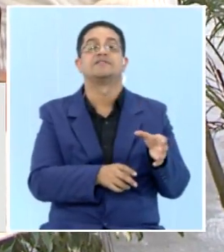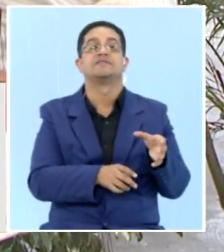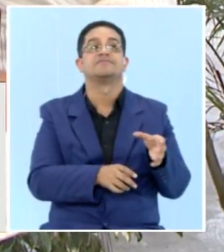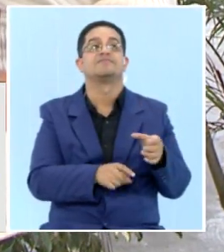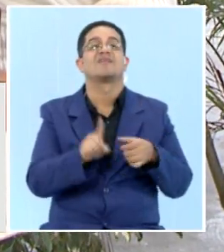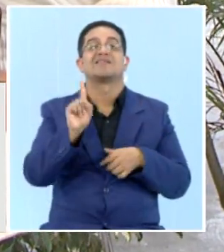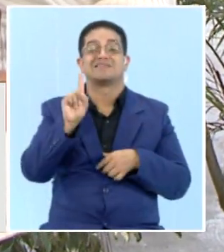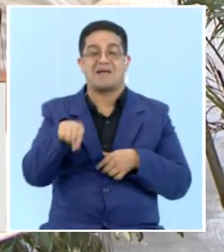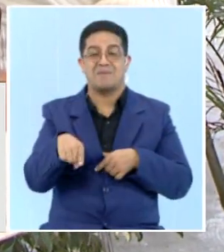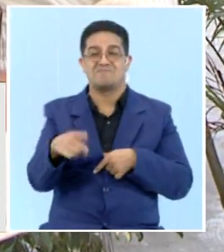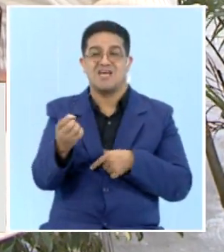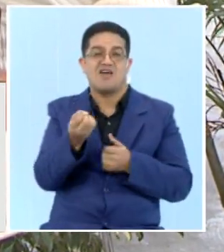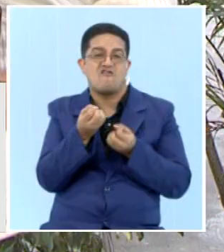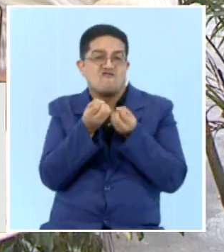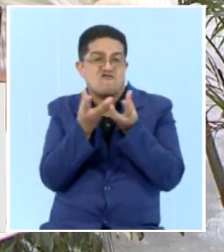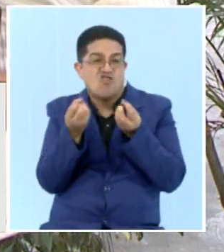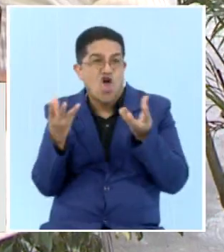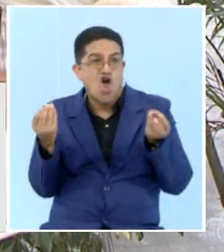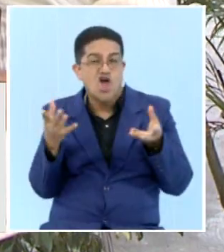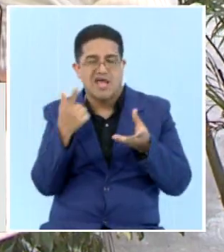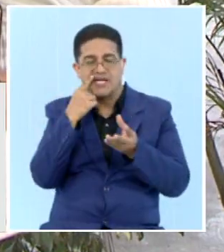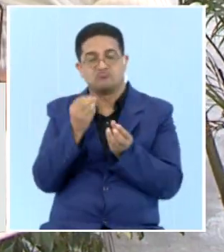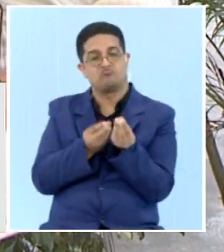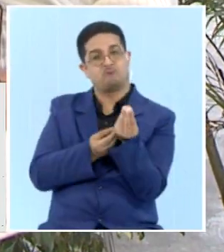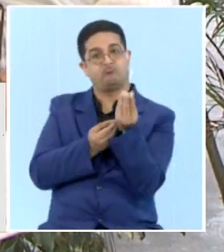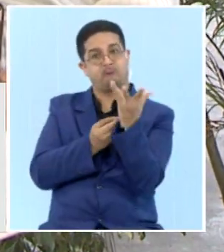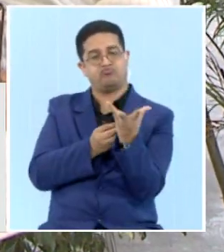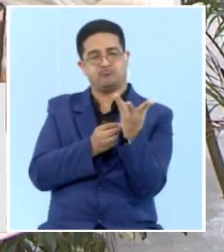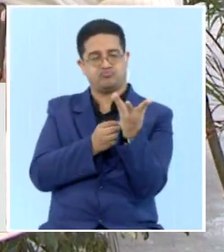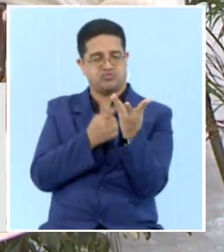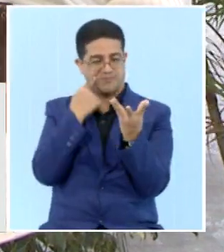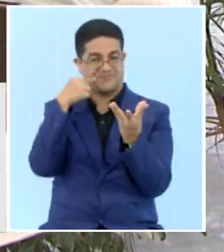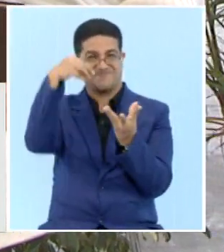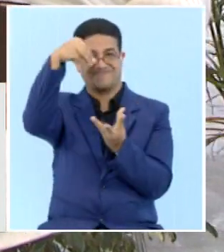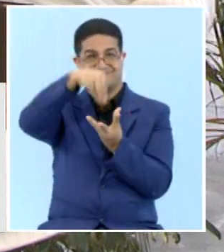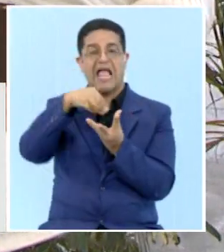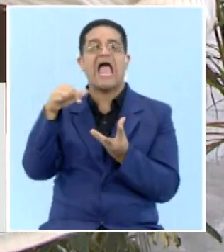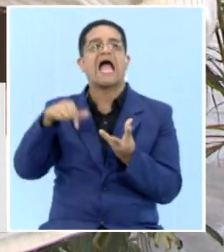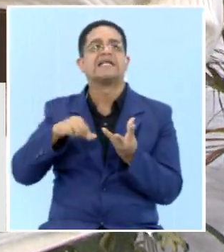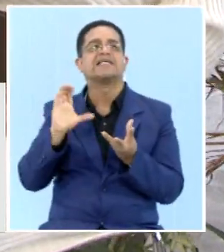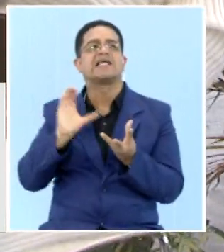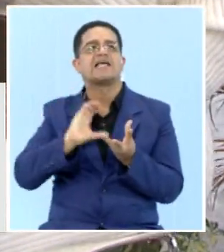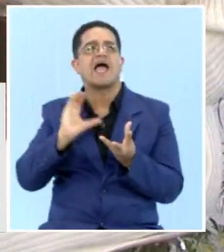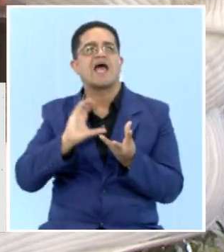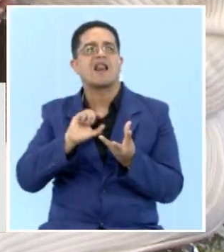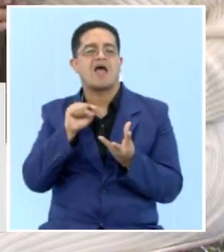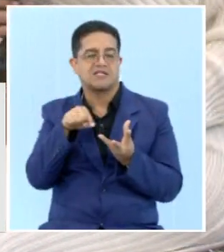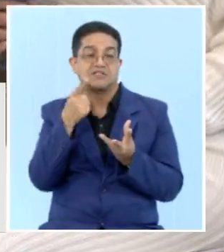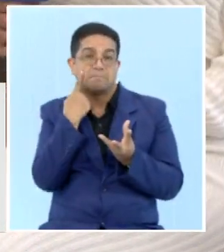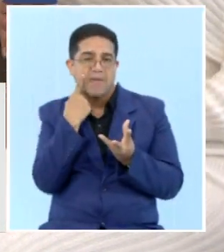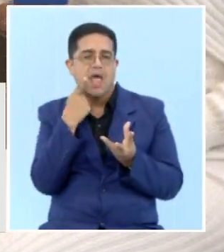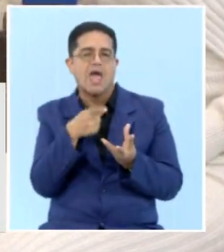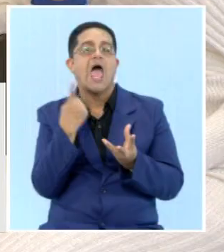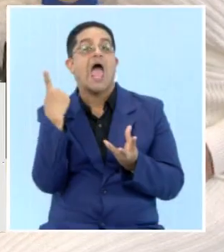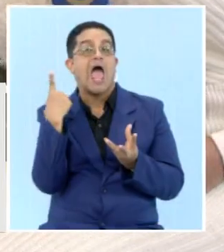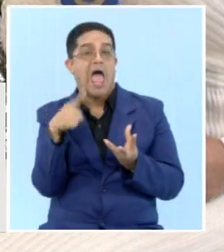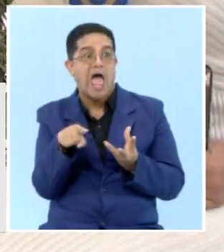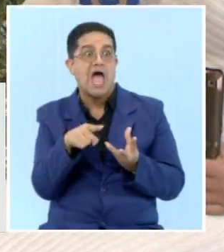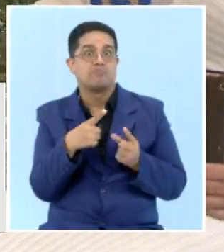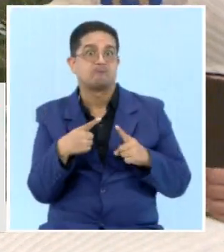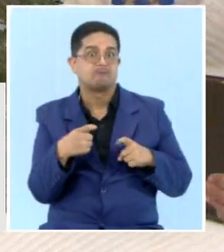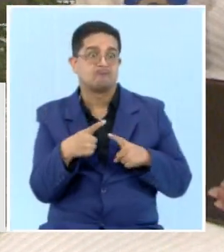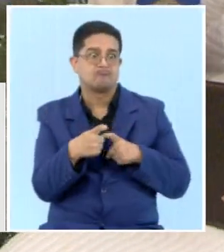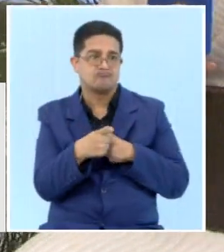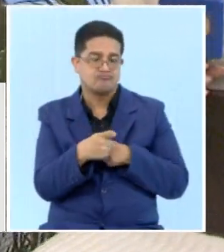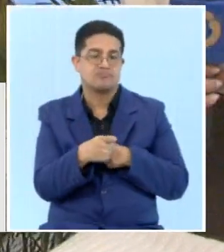las plantas. Las bromelias, particularmente en Caracas, se ha detectado que ha sido una fuente importante de